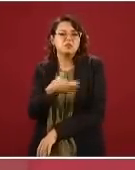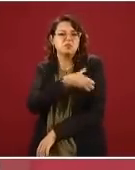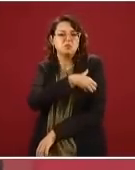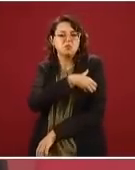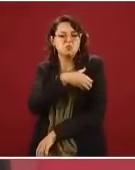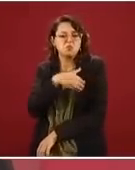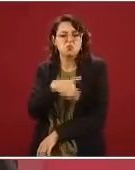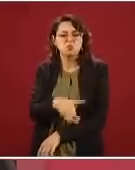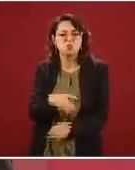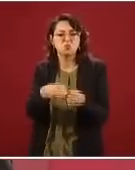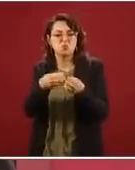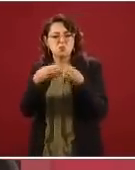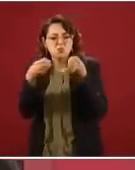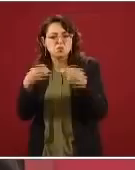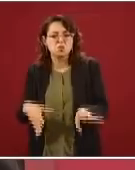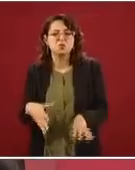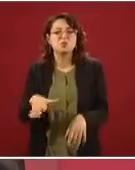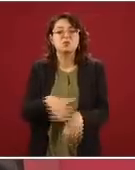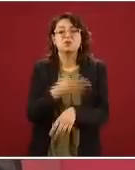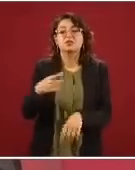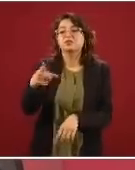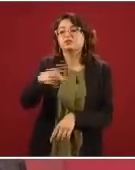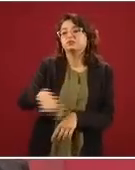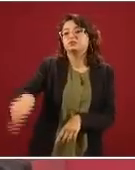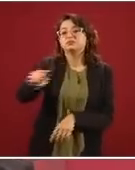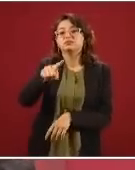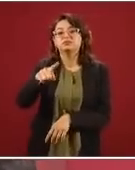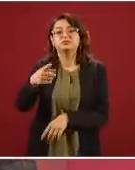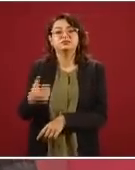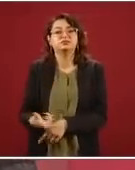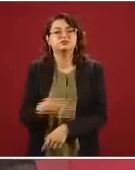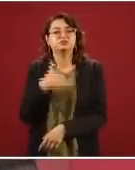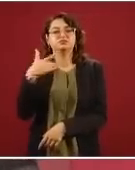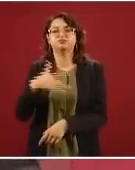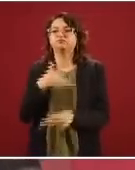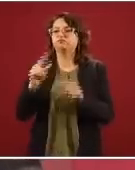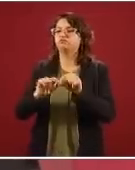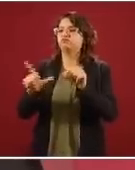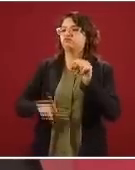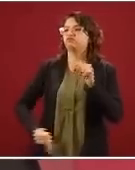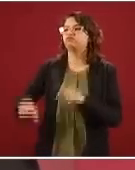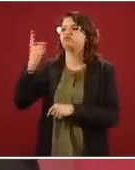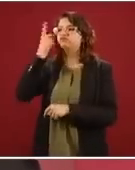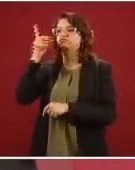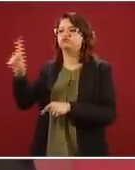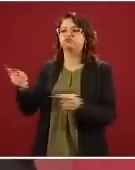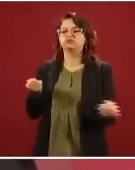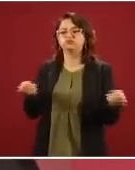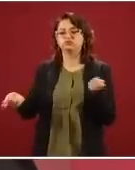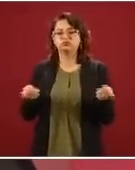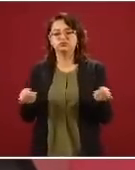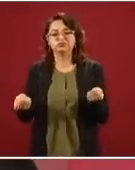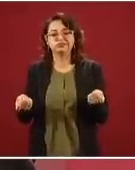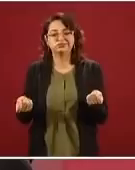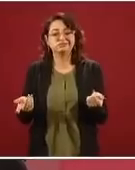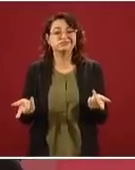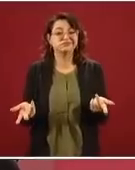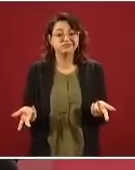que se sentían los dueños de México y que tienen mucha